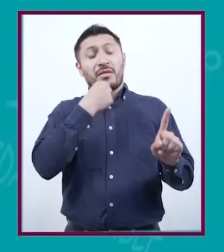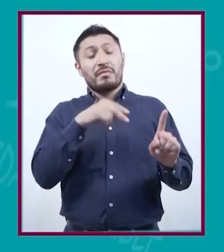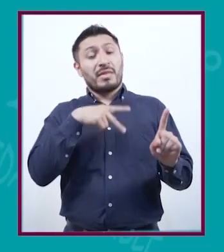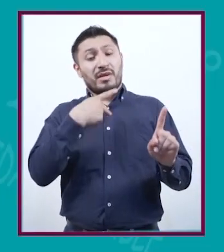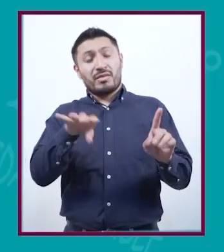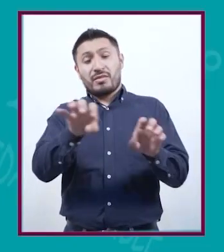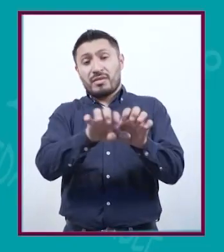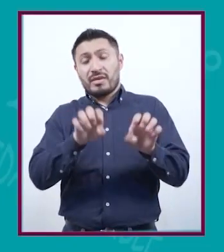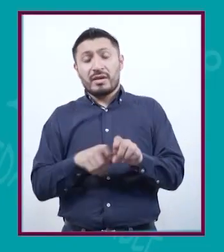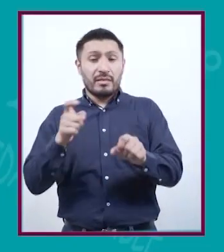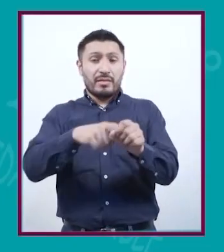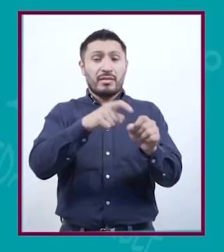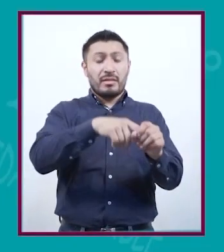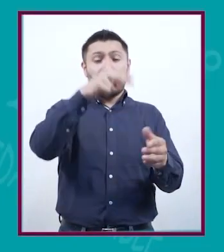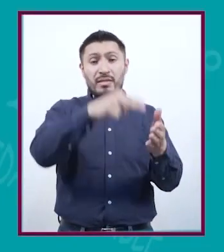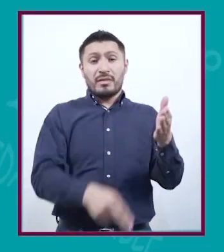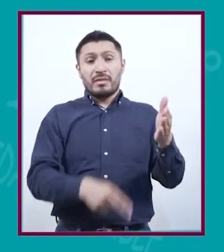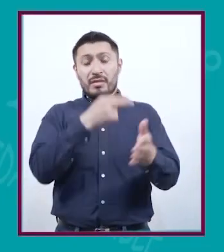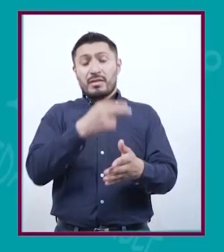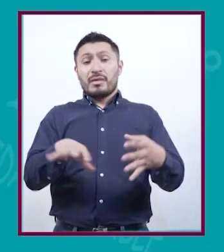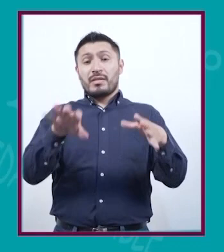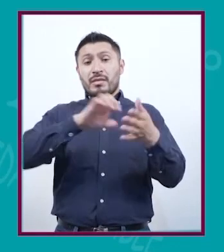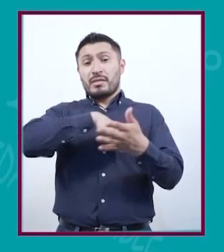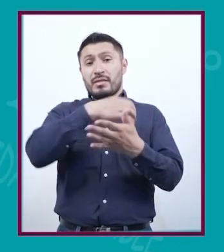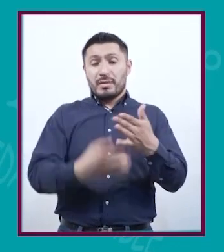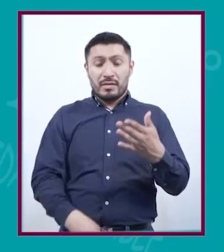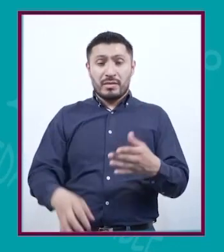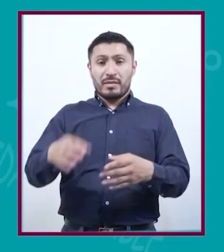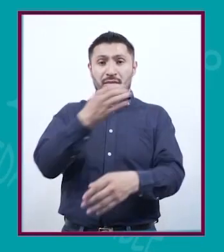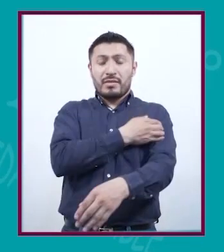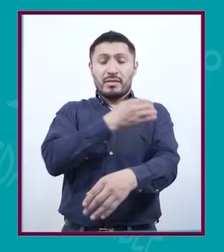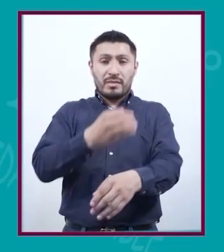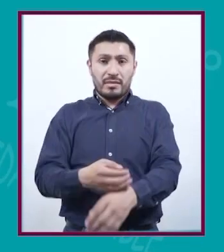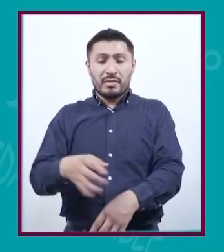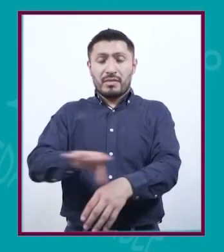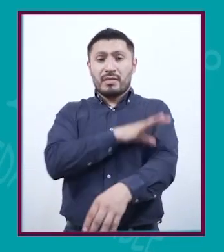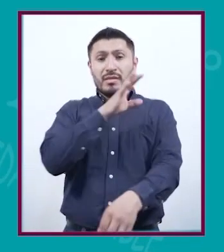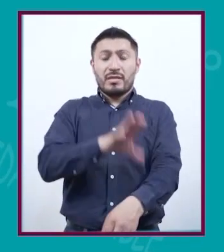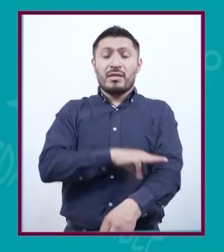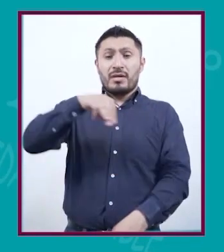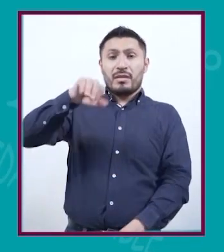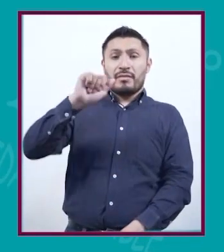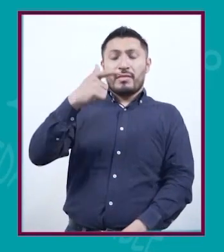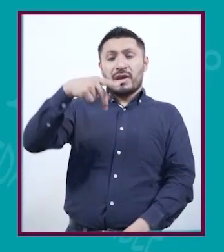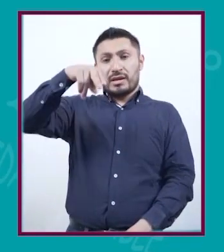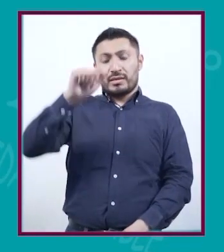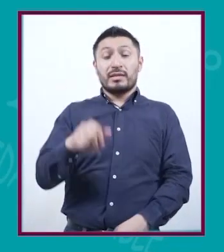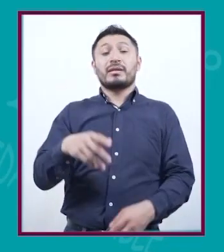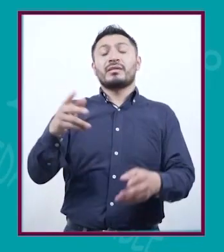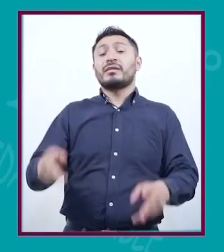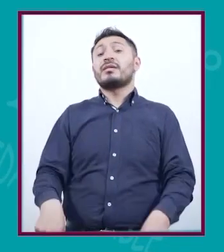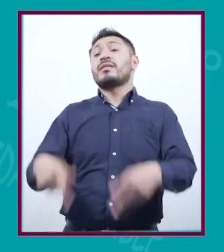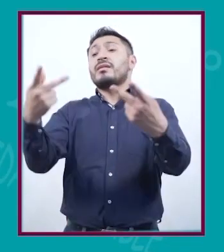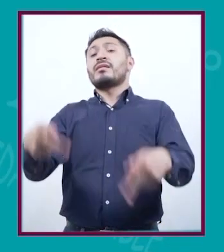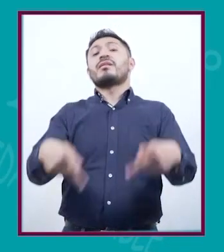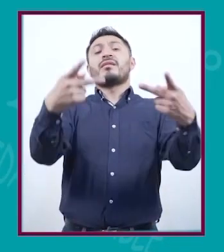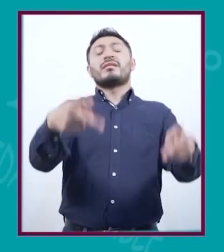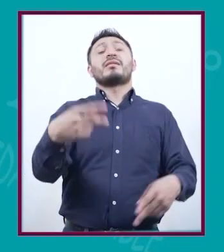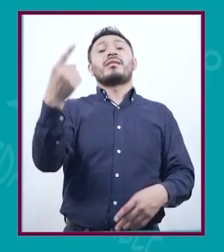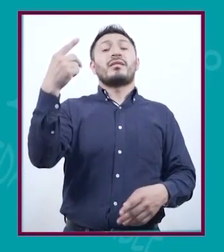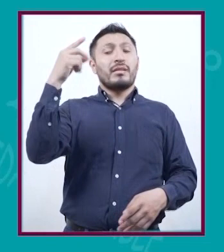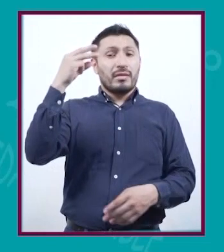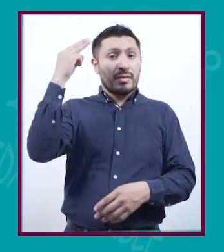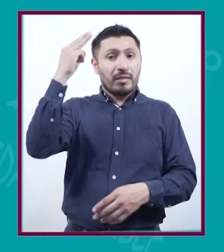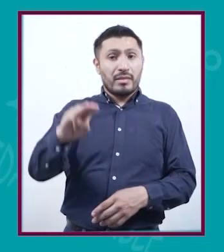y sus socios consiguieron firmar un contrato con la compañía electrónica Magnavox. El producto fue lanzado al mercado